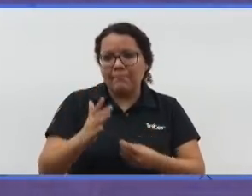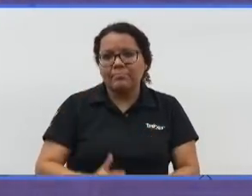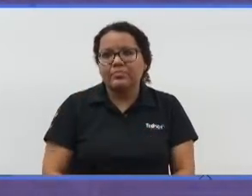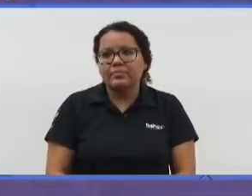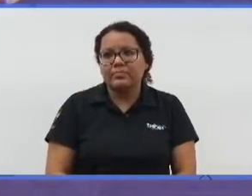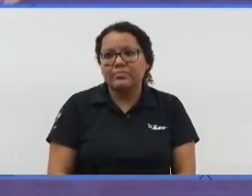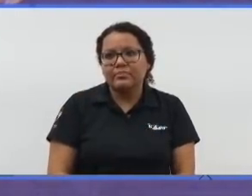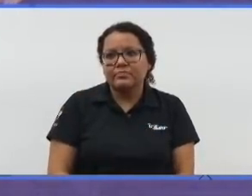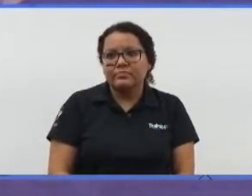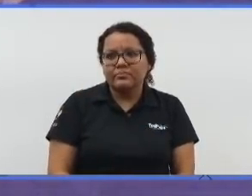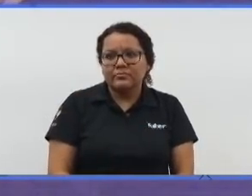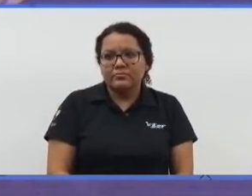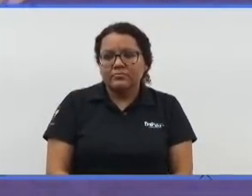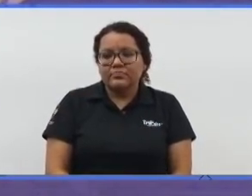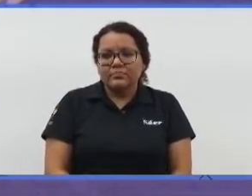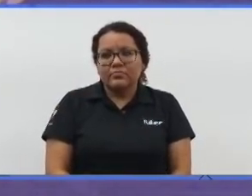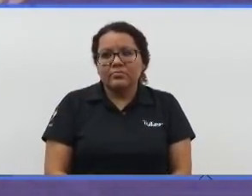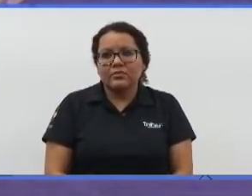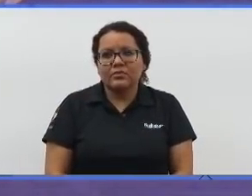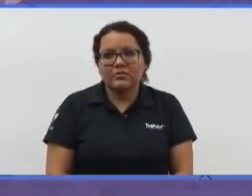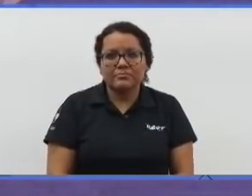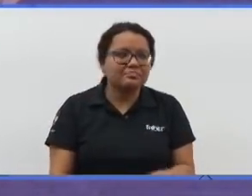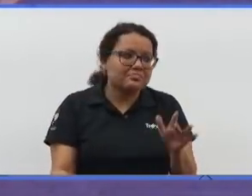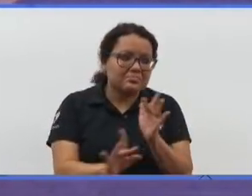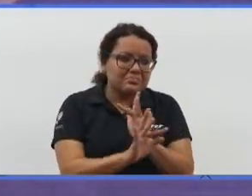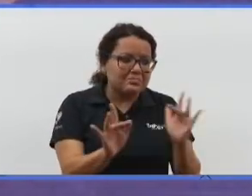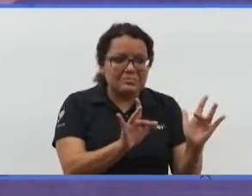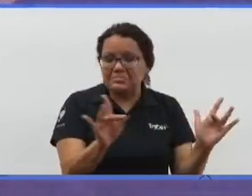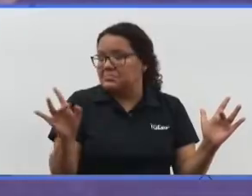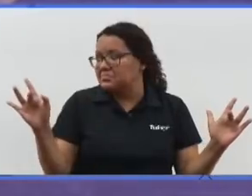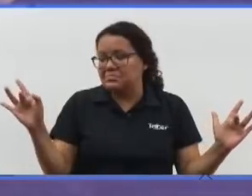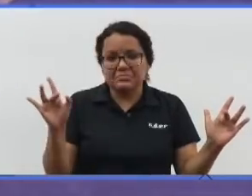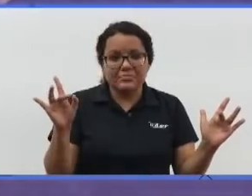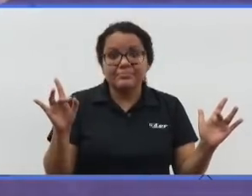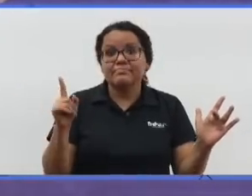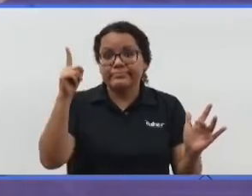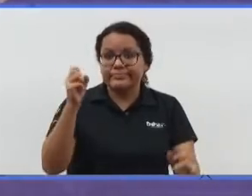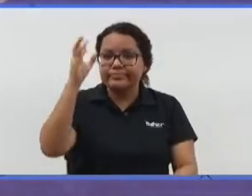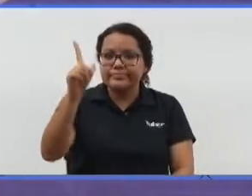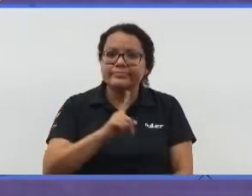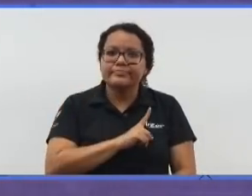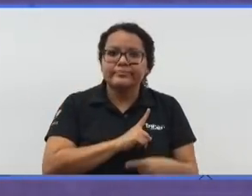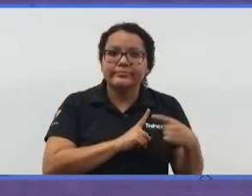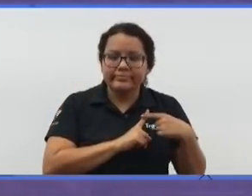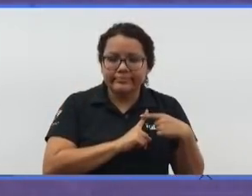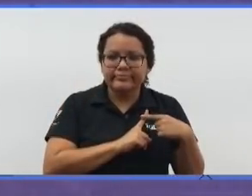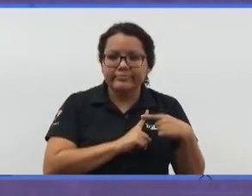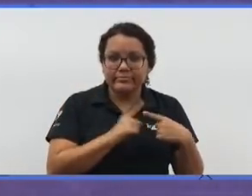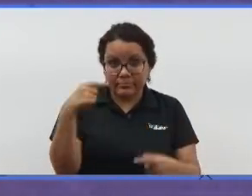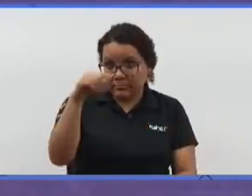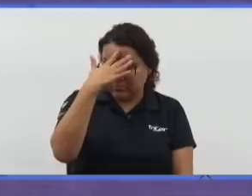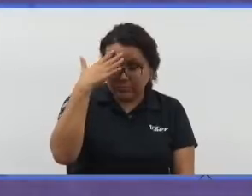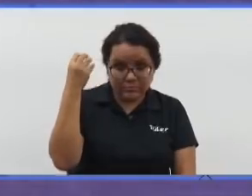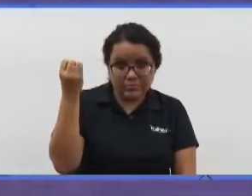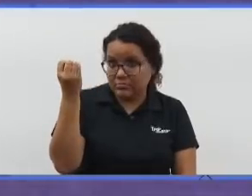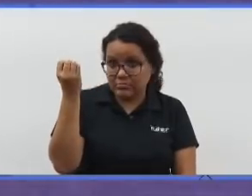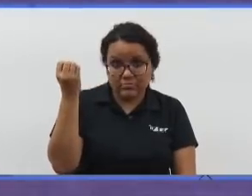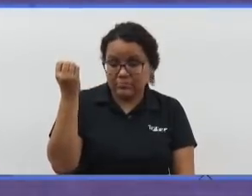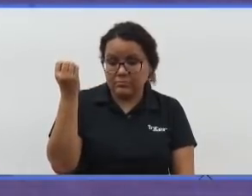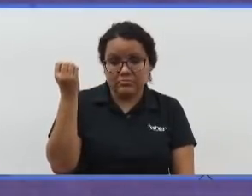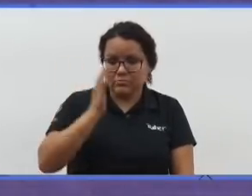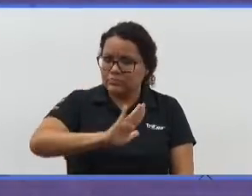cuando ya no queda nada entonces queda cristo nunca se le va a olvidar